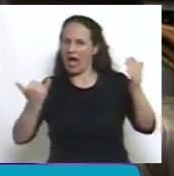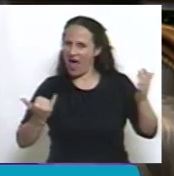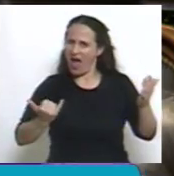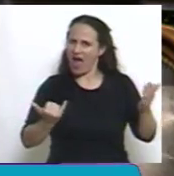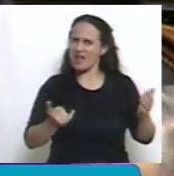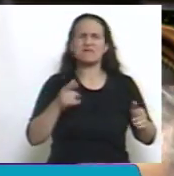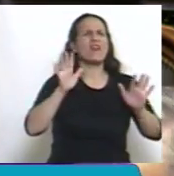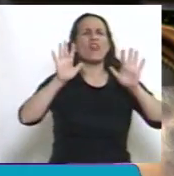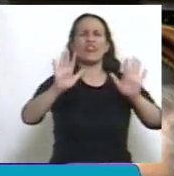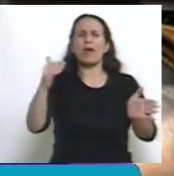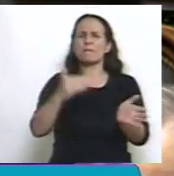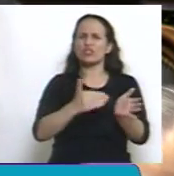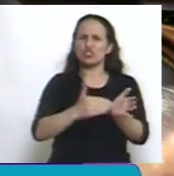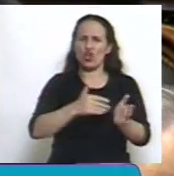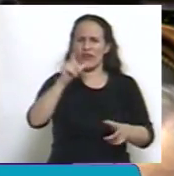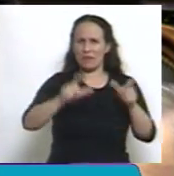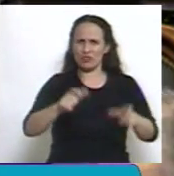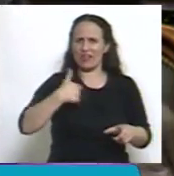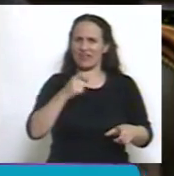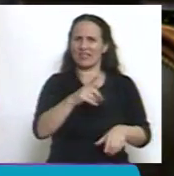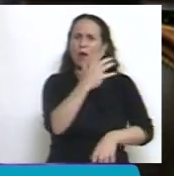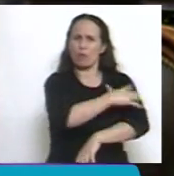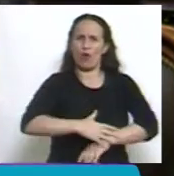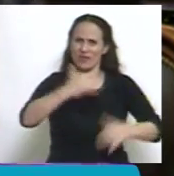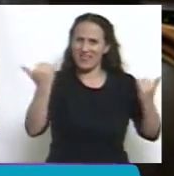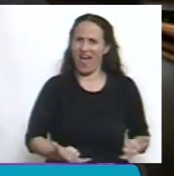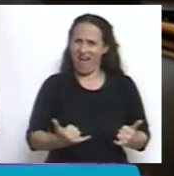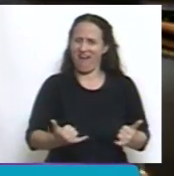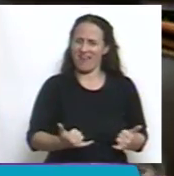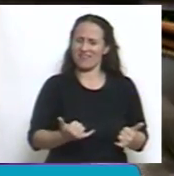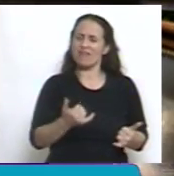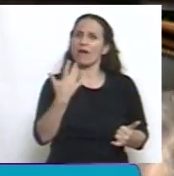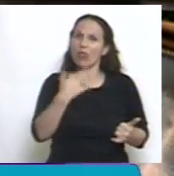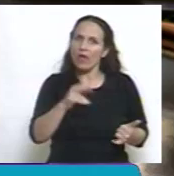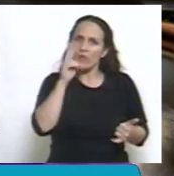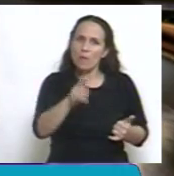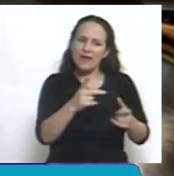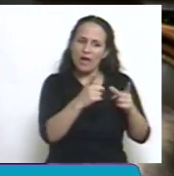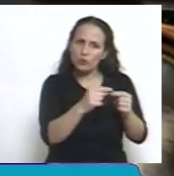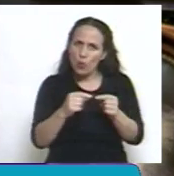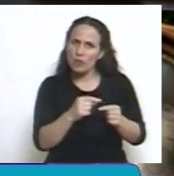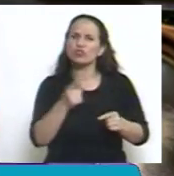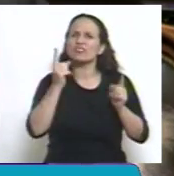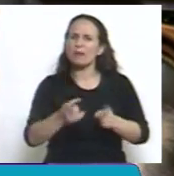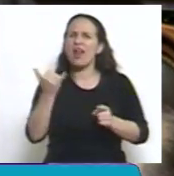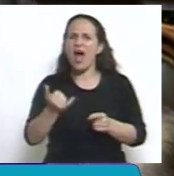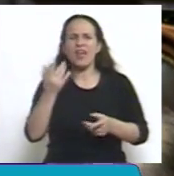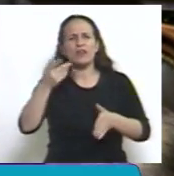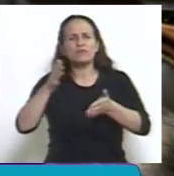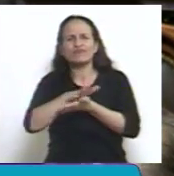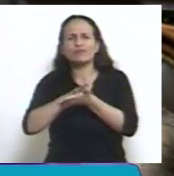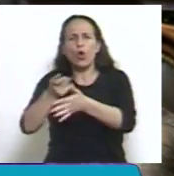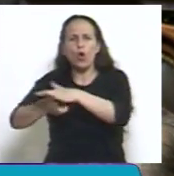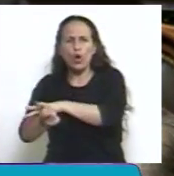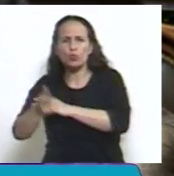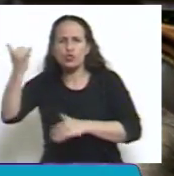10 millones de argentinos son pobres, hay que mirar esas cifras. Pero también hay que mirar lo que se pierde en corrupción. También hay que mirar lo que pierde el